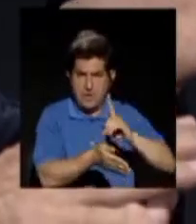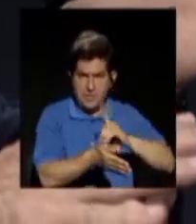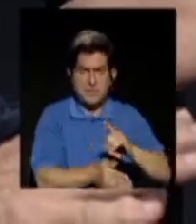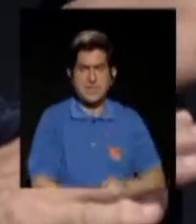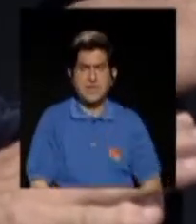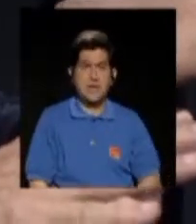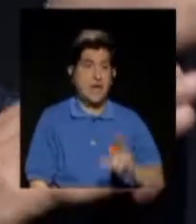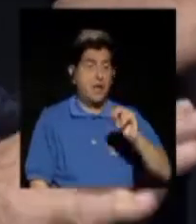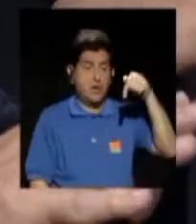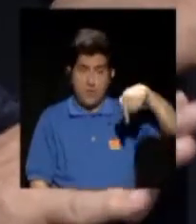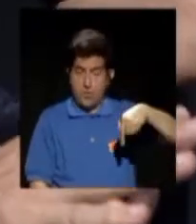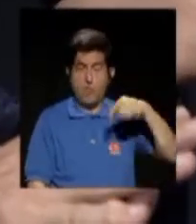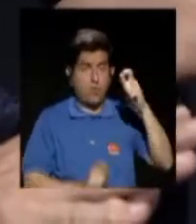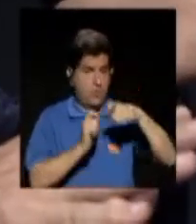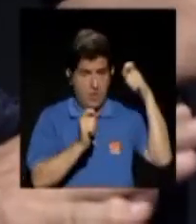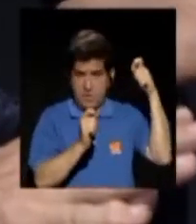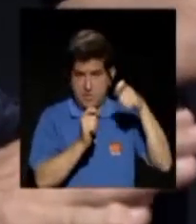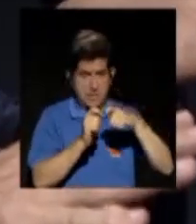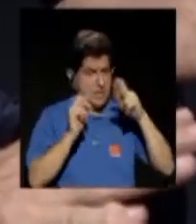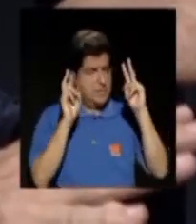tema